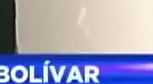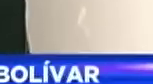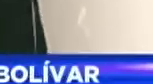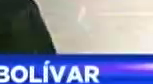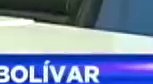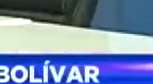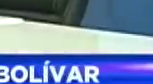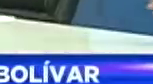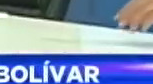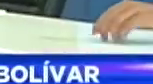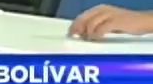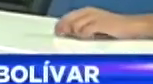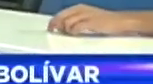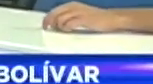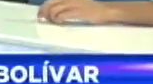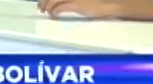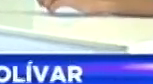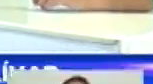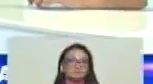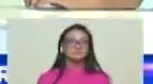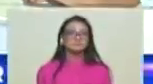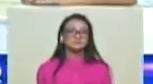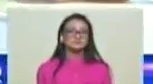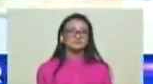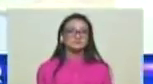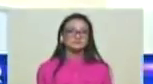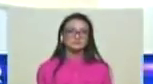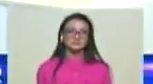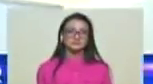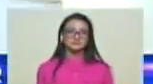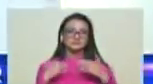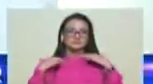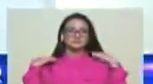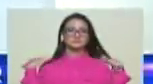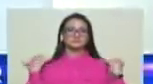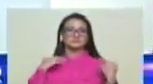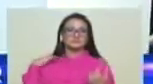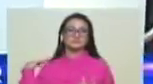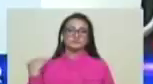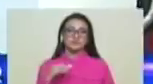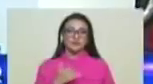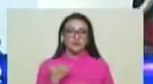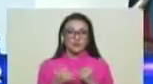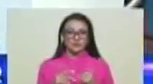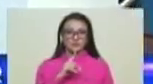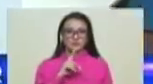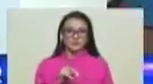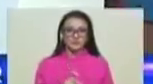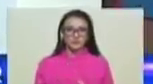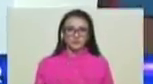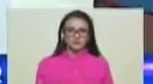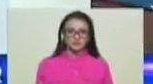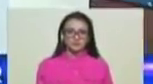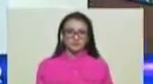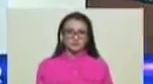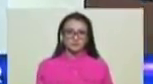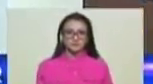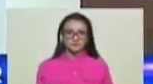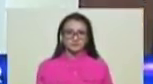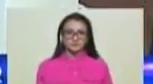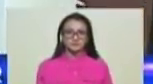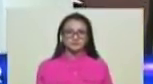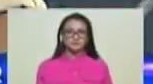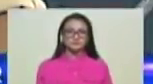reelecto? Gracias. Bueno, yo me permito meter una baza en la última parte de su pregunta, que como está dirigida a Delcy, me